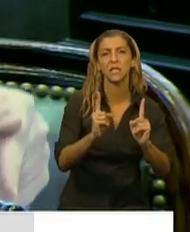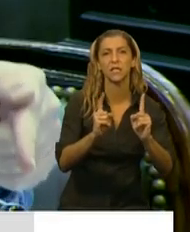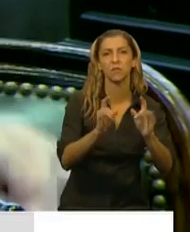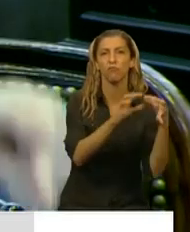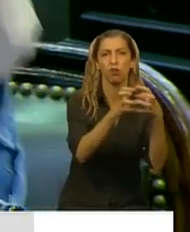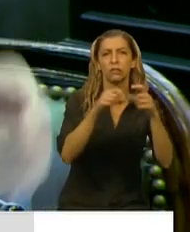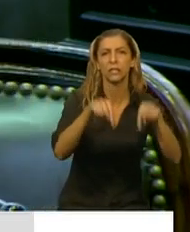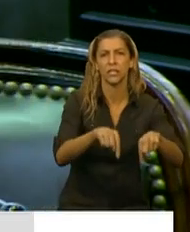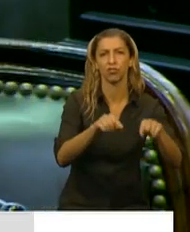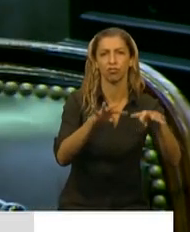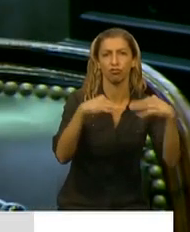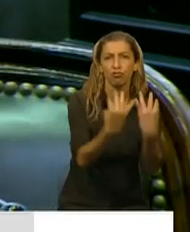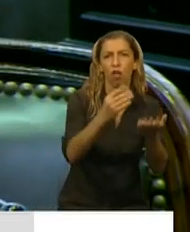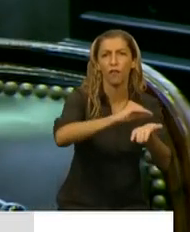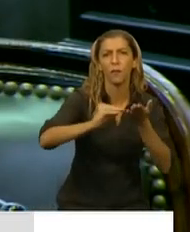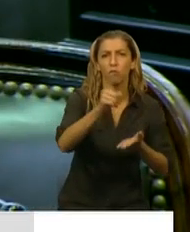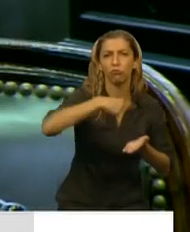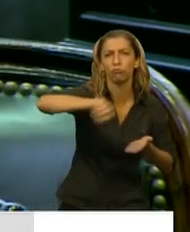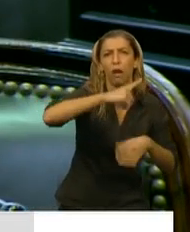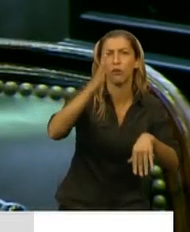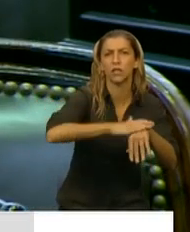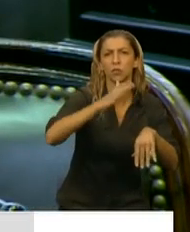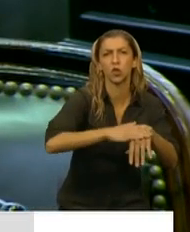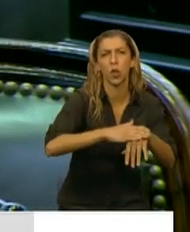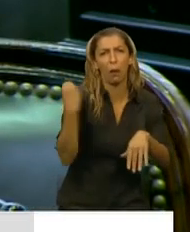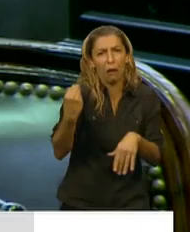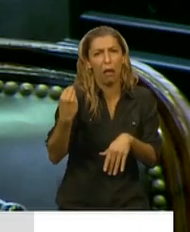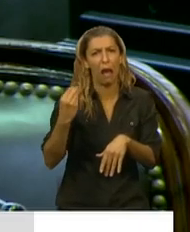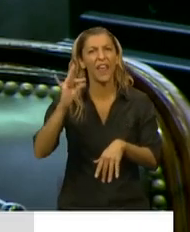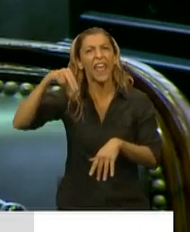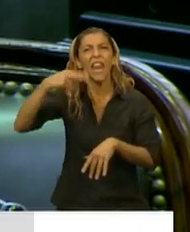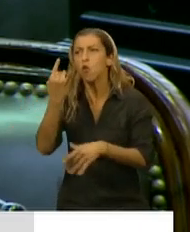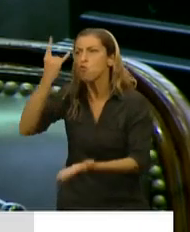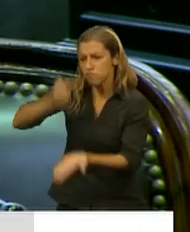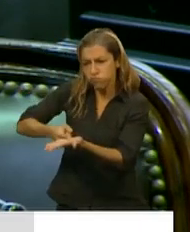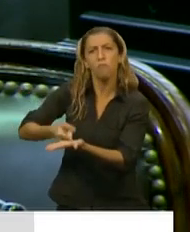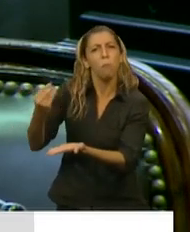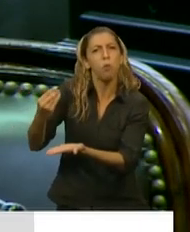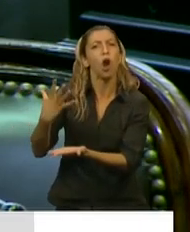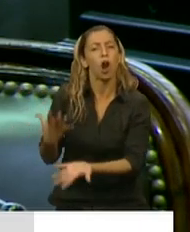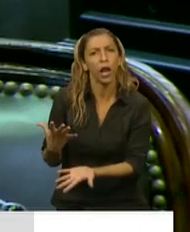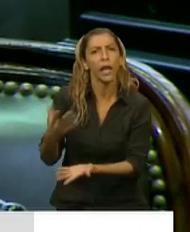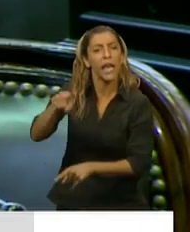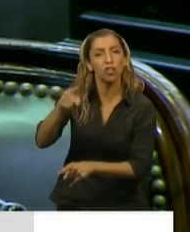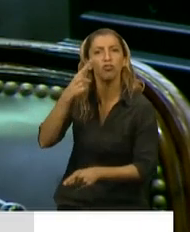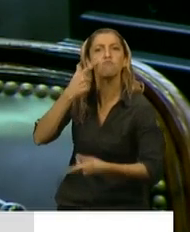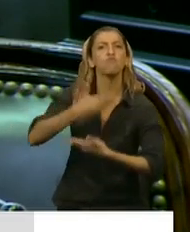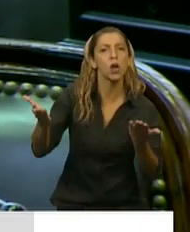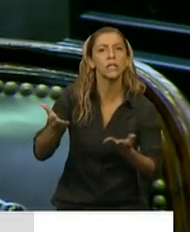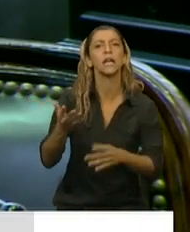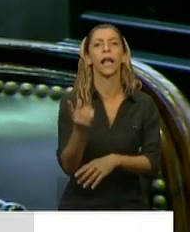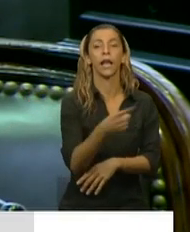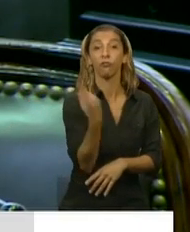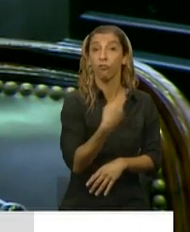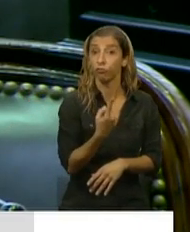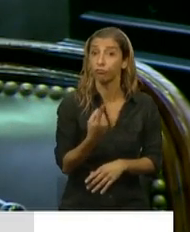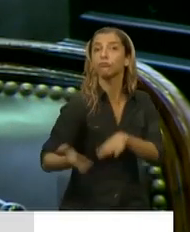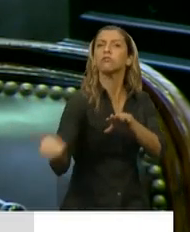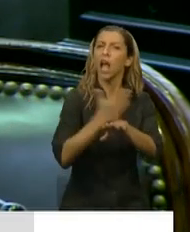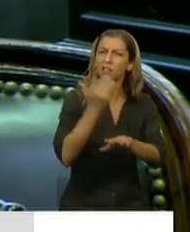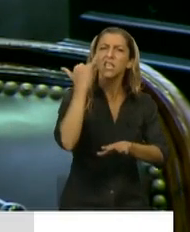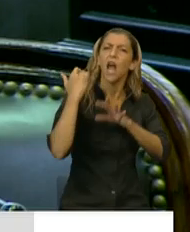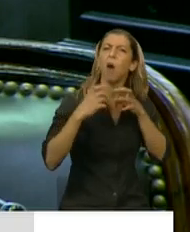de gabinete para poder redistribuir partidas presupuestarias por encima del 5% que